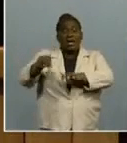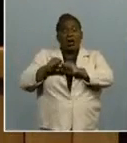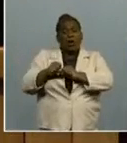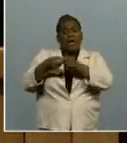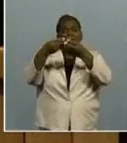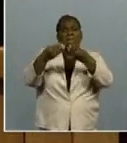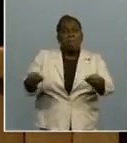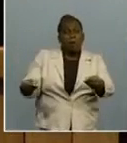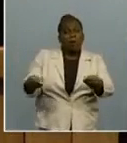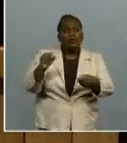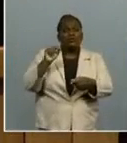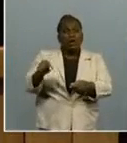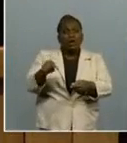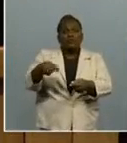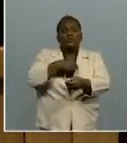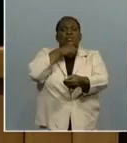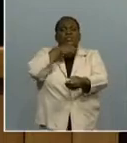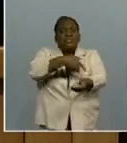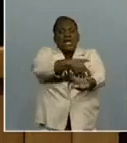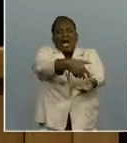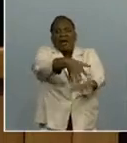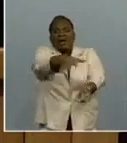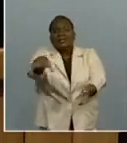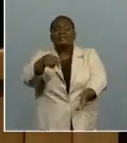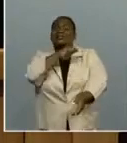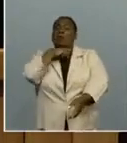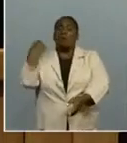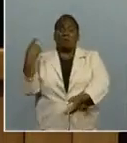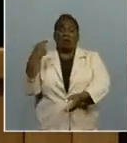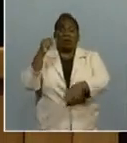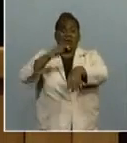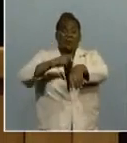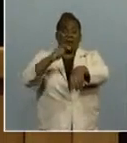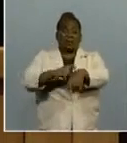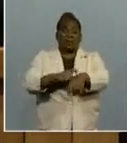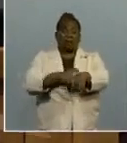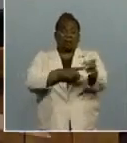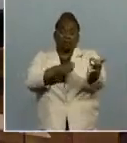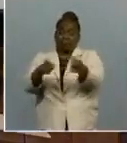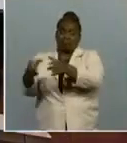polvo de su suelo anegado en sangre si no perece en la contienda